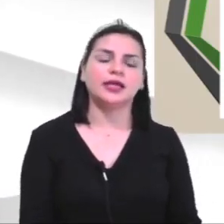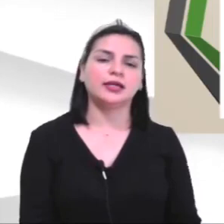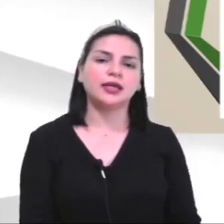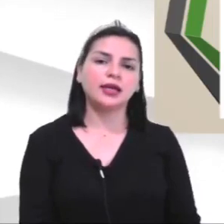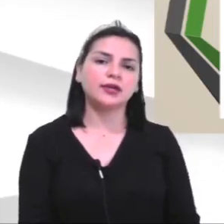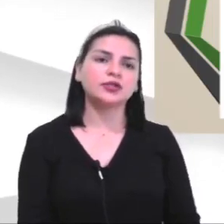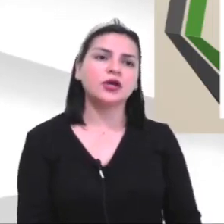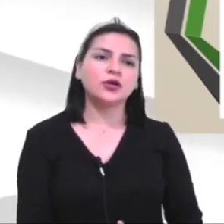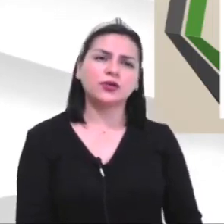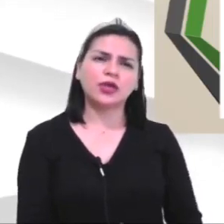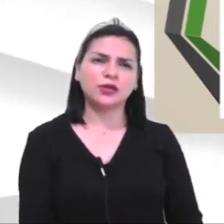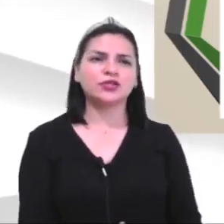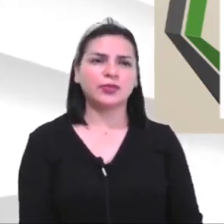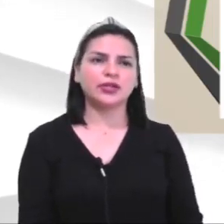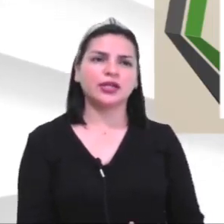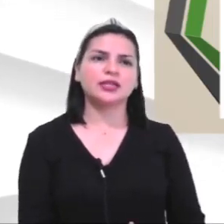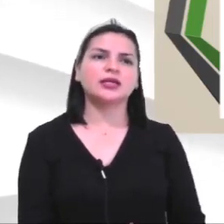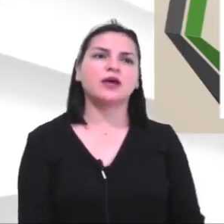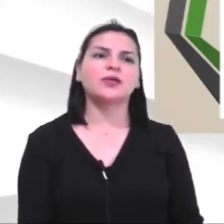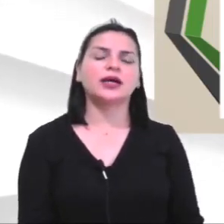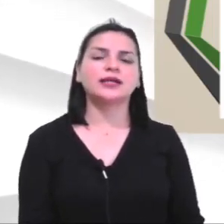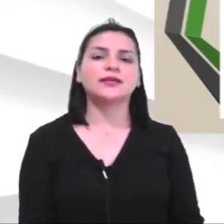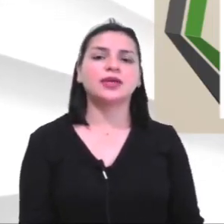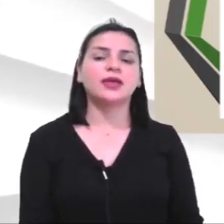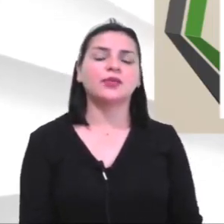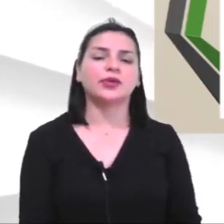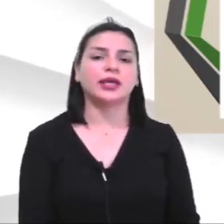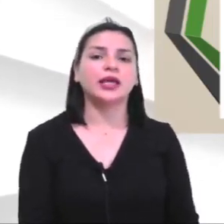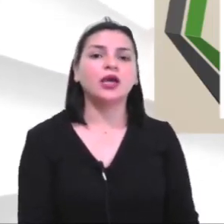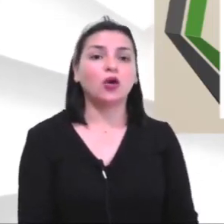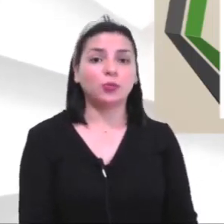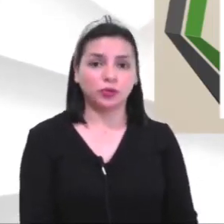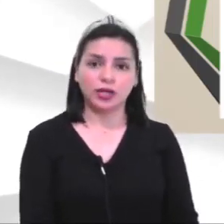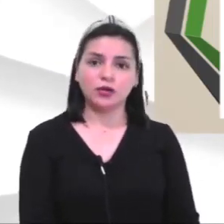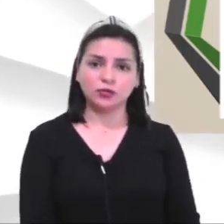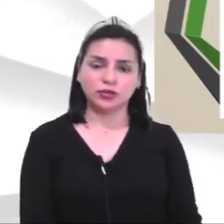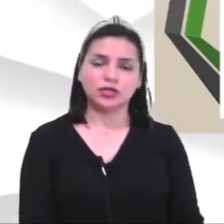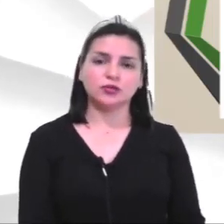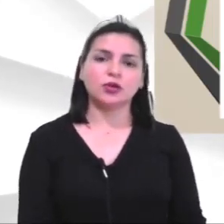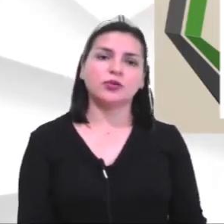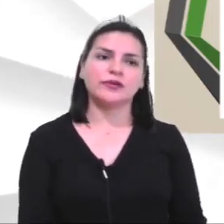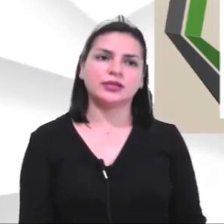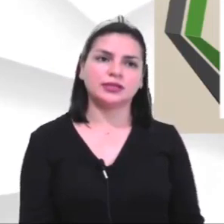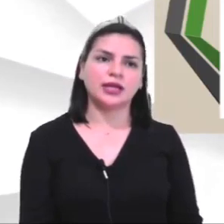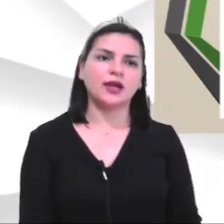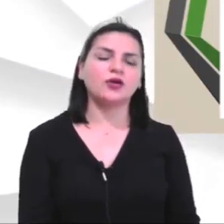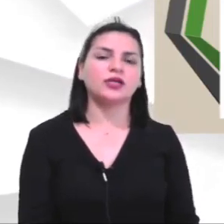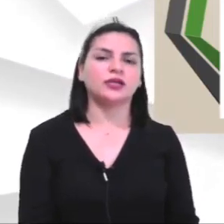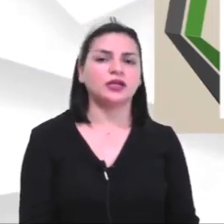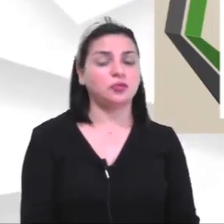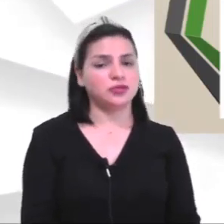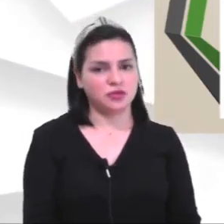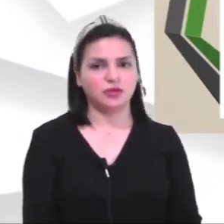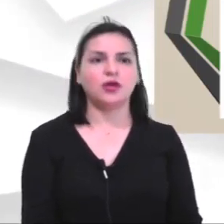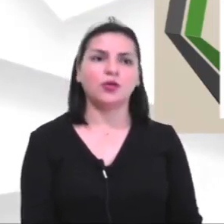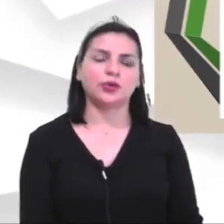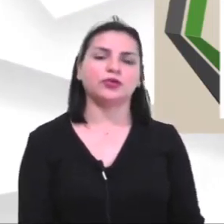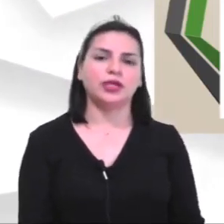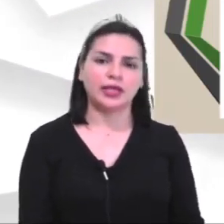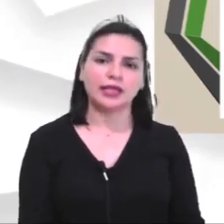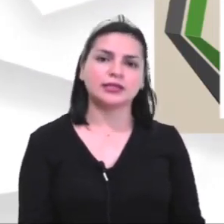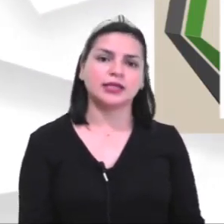los ingenieros, todos ellos ya pertenecen a una clase media porque obtuvieron un título universitario y tienen pues